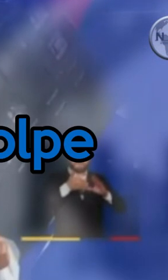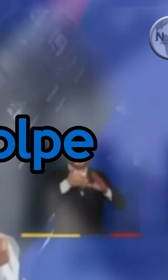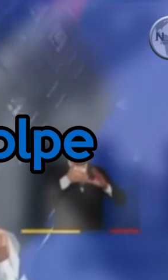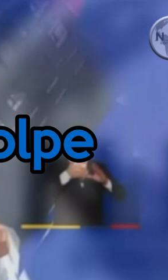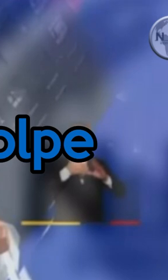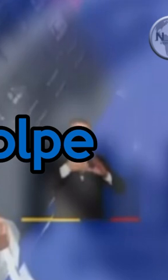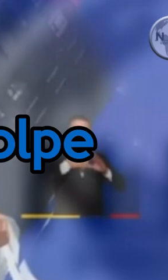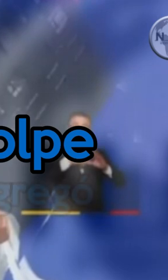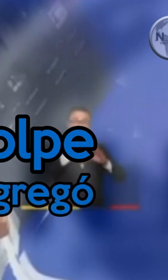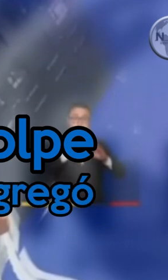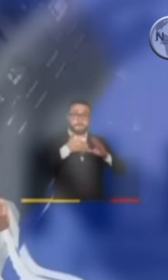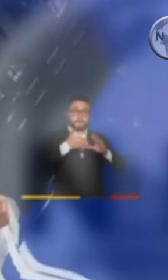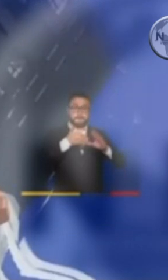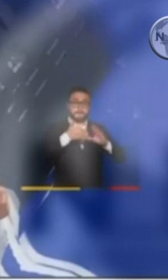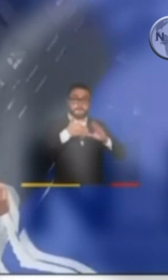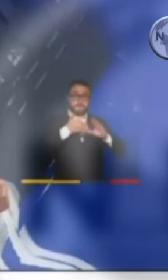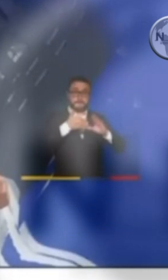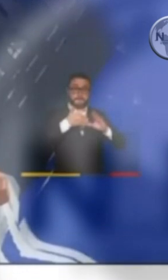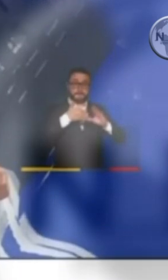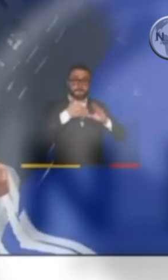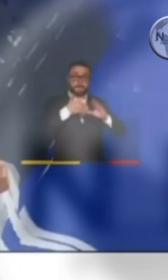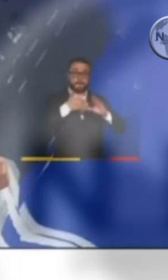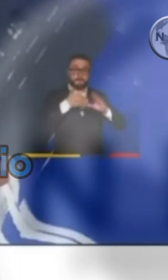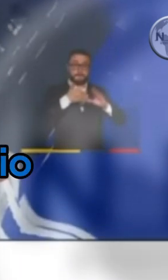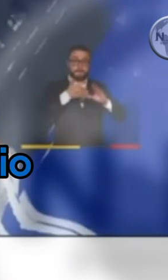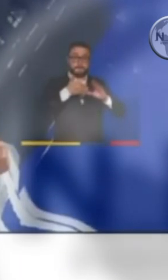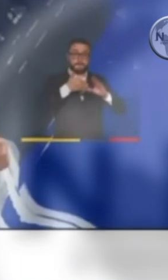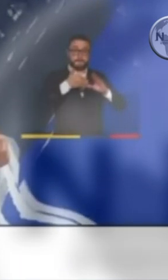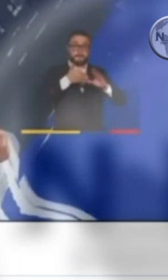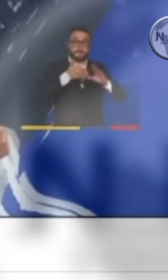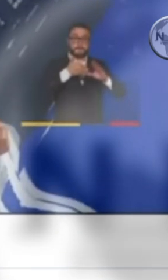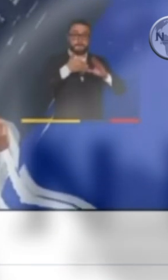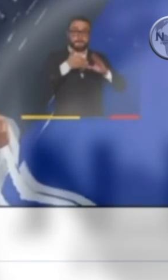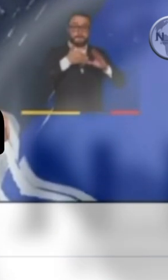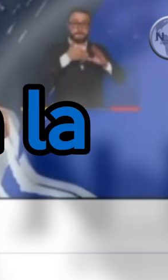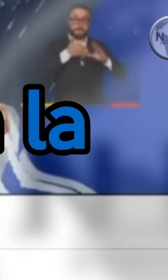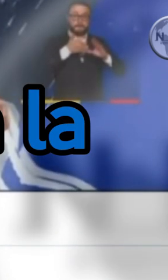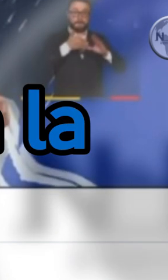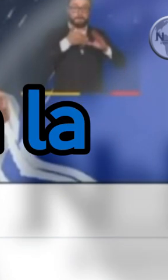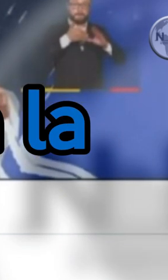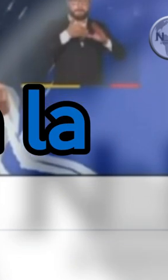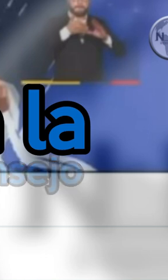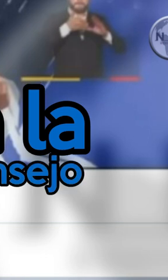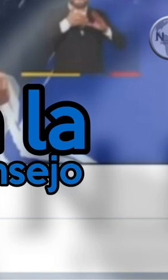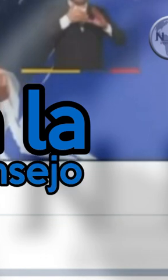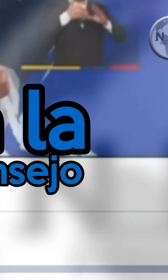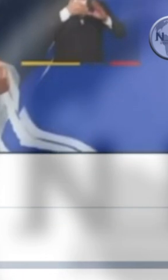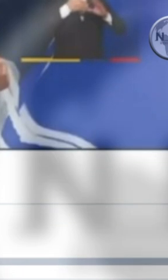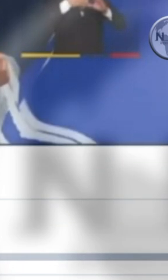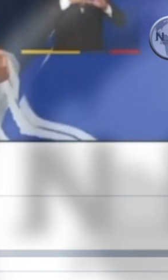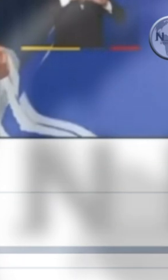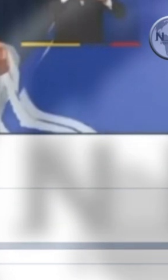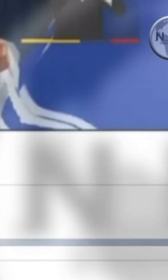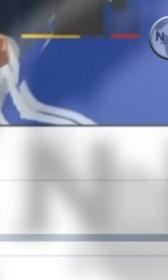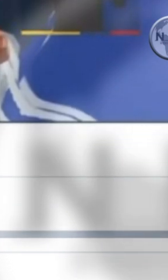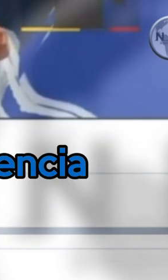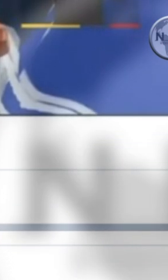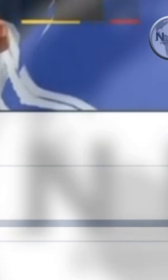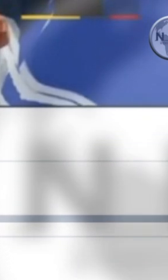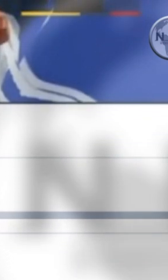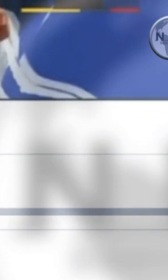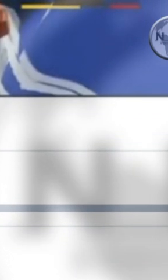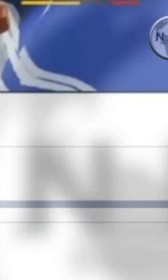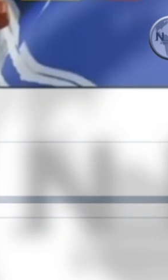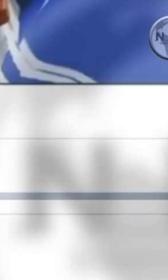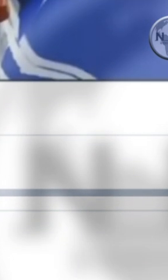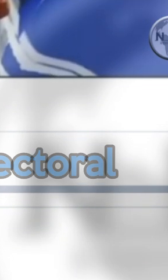golpe de Estado inmediato, agregó. Por todo esto, el primer mandatario una vez más se refirió a la determinación del Consejo de Estado, que ratificó la